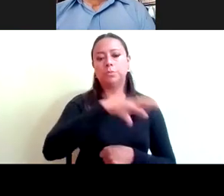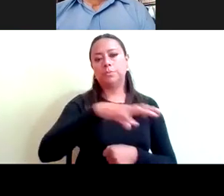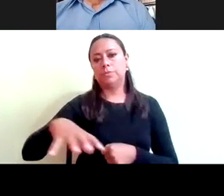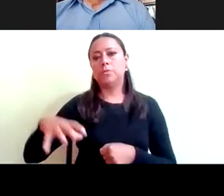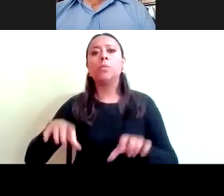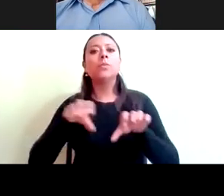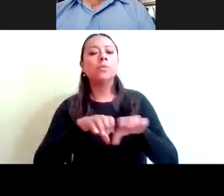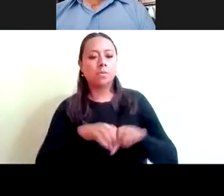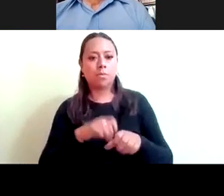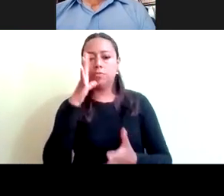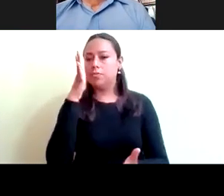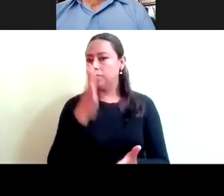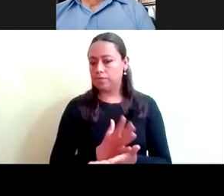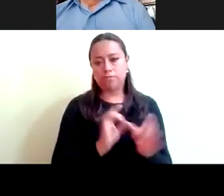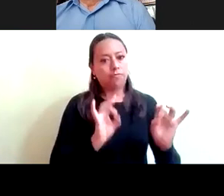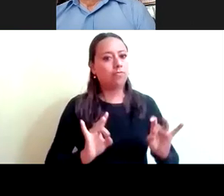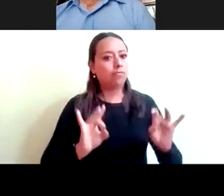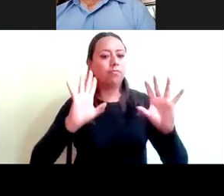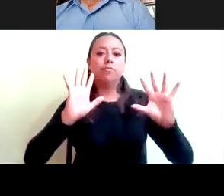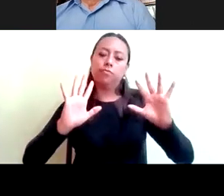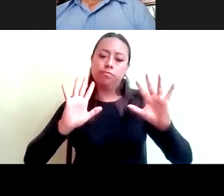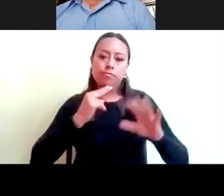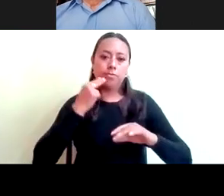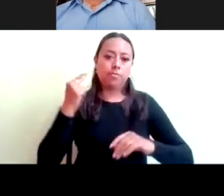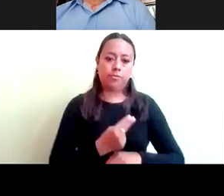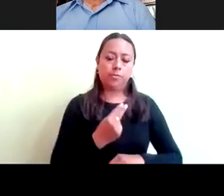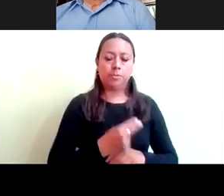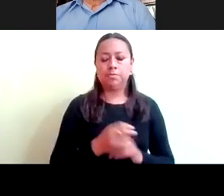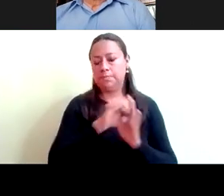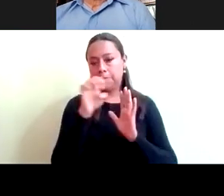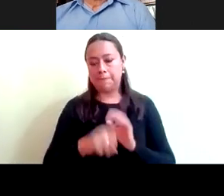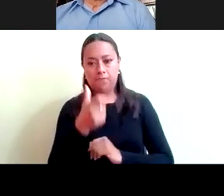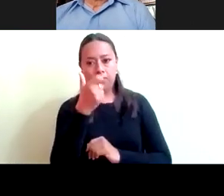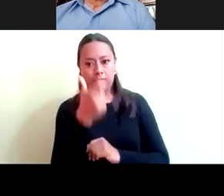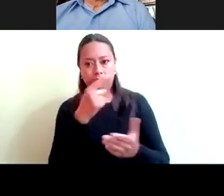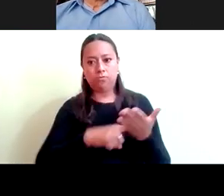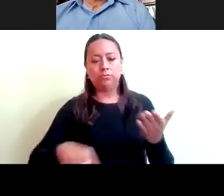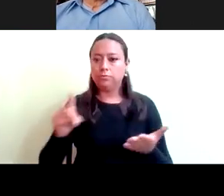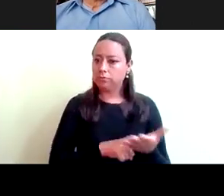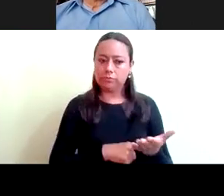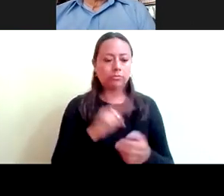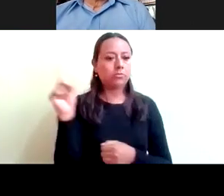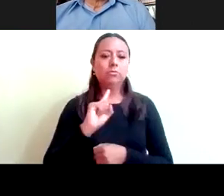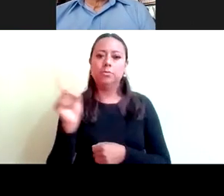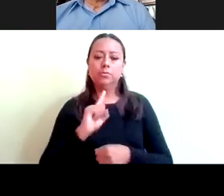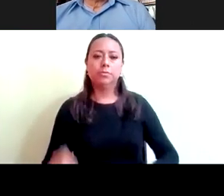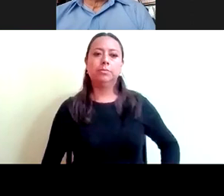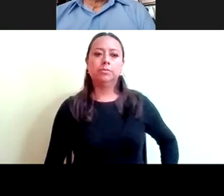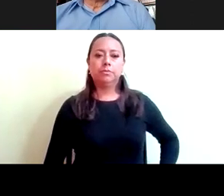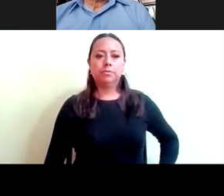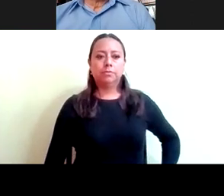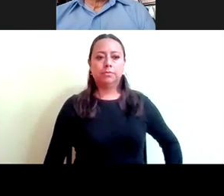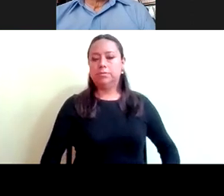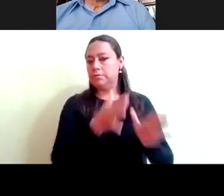casos excepcionales, que no se cancela el presupuesto participativo y que durante el